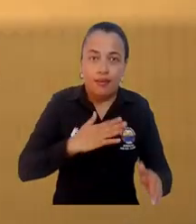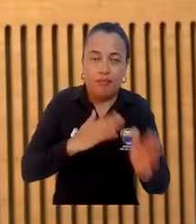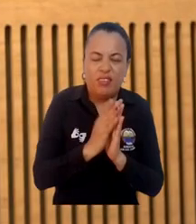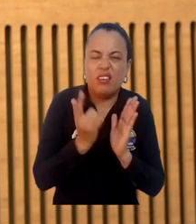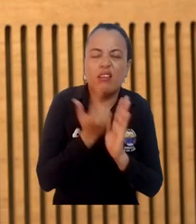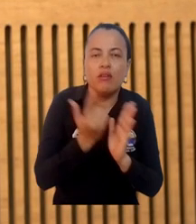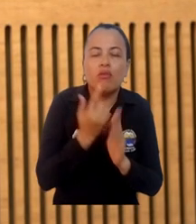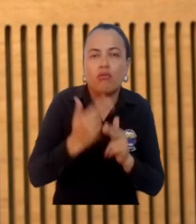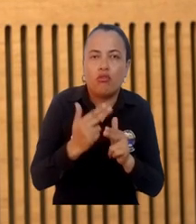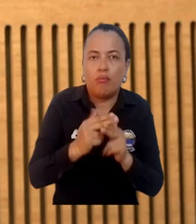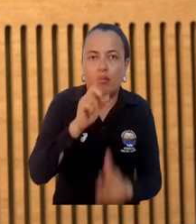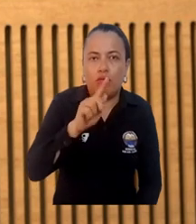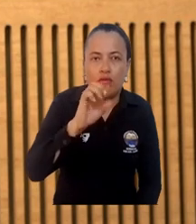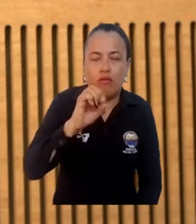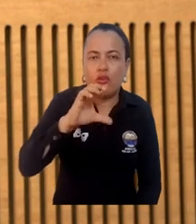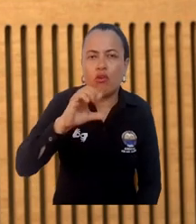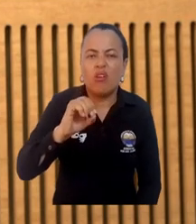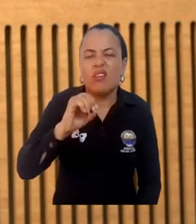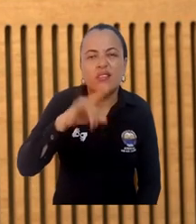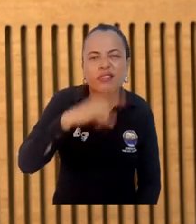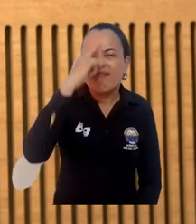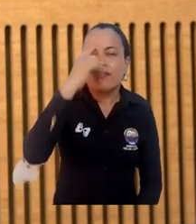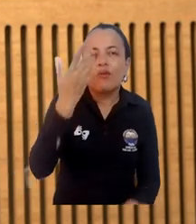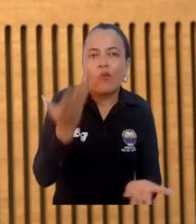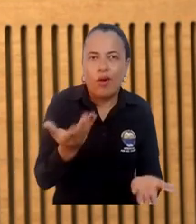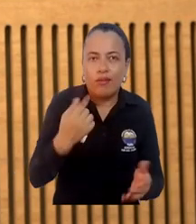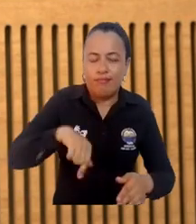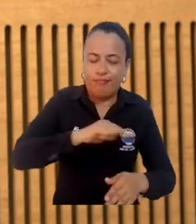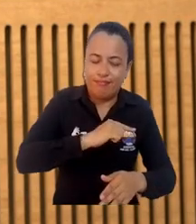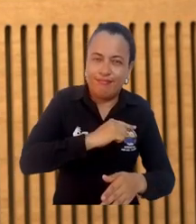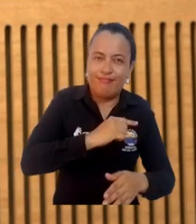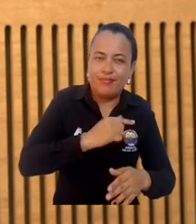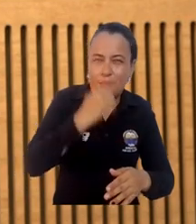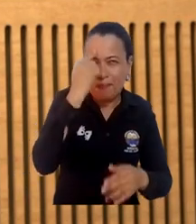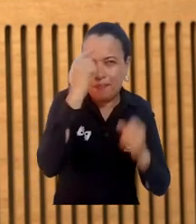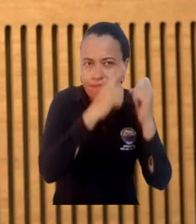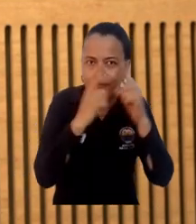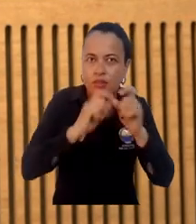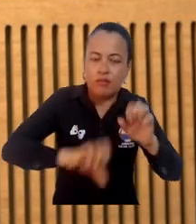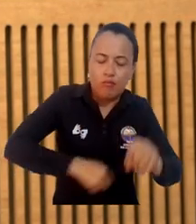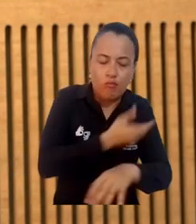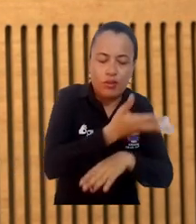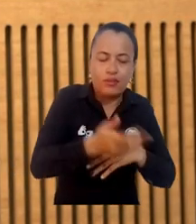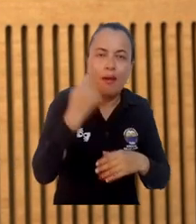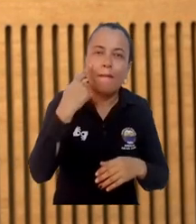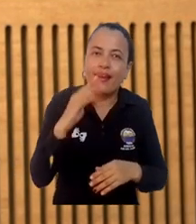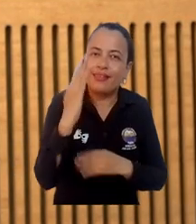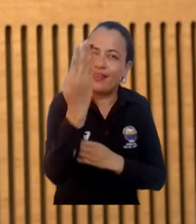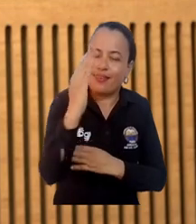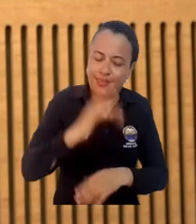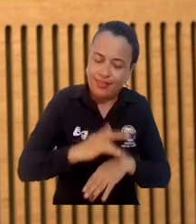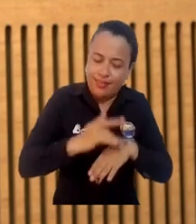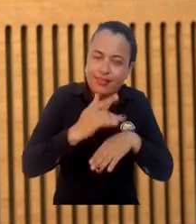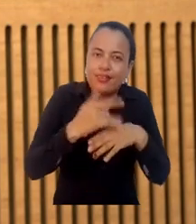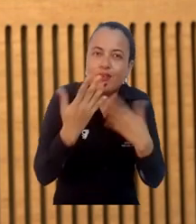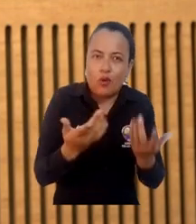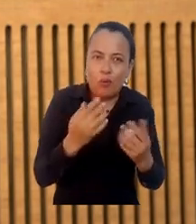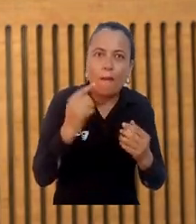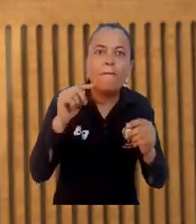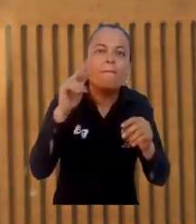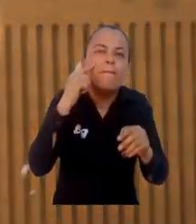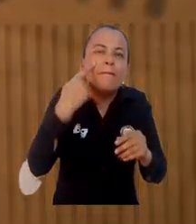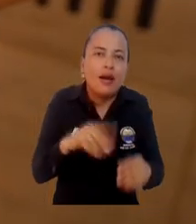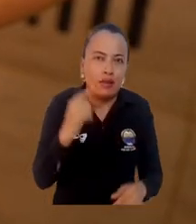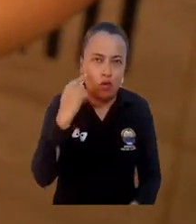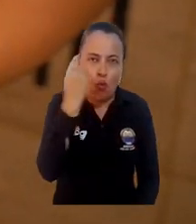Mi libro, como era, se llama Foco. Este nombre fue inspirado ya que nosotros vemos en la poesía como un espejo a los sentimientos, como un ojo. Y también